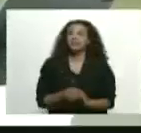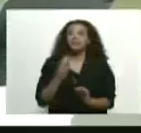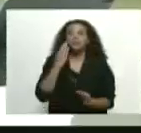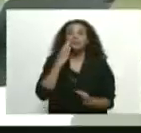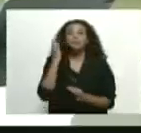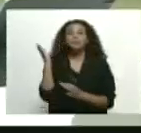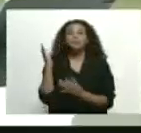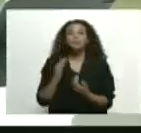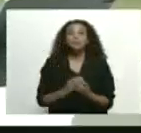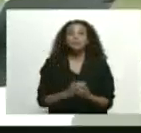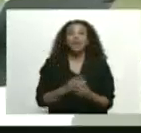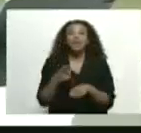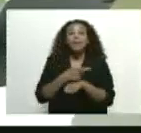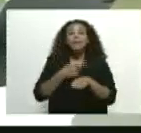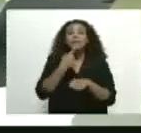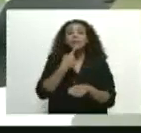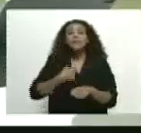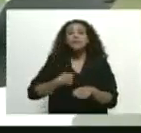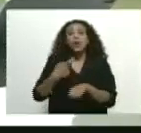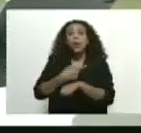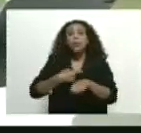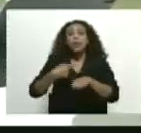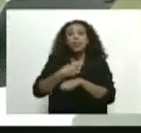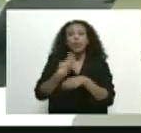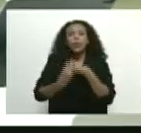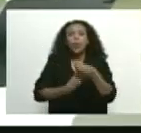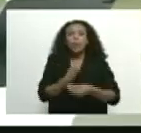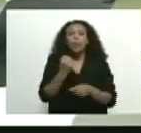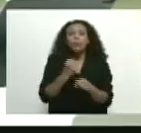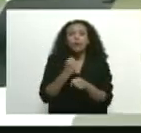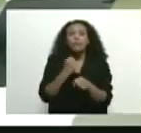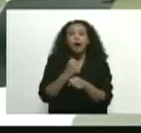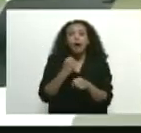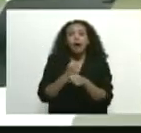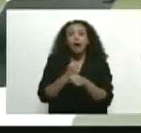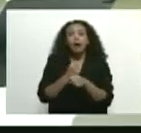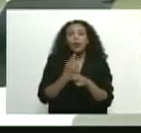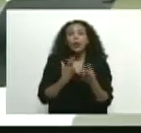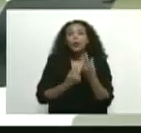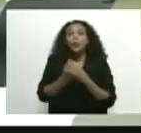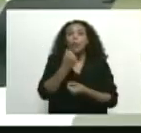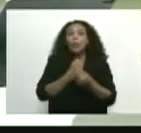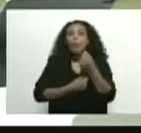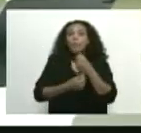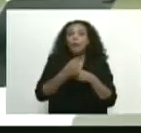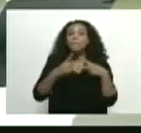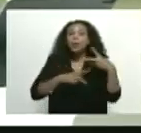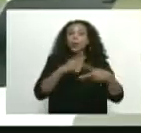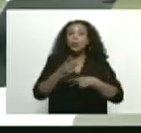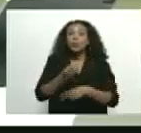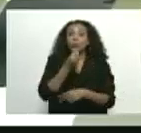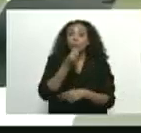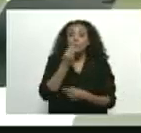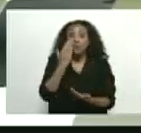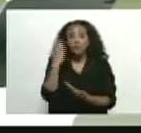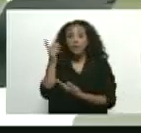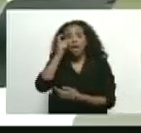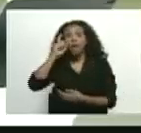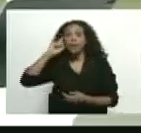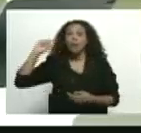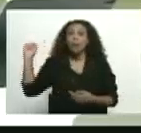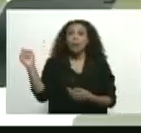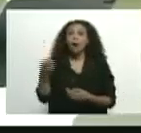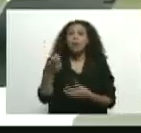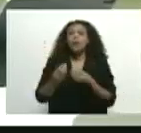¿Qué me dice el gobernador? ¿Cómo va todo este proceso económico? ¿Cómo va el proceso de producción alimentaria? Compañero,